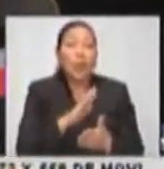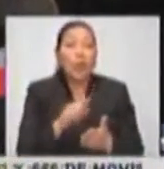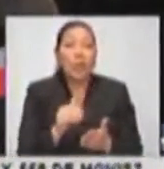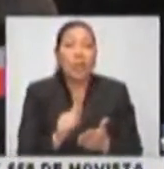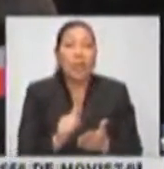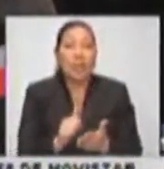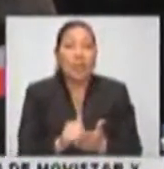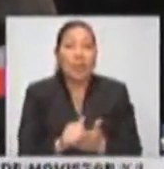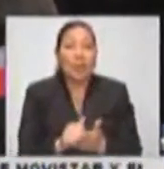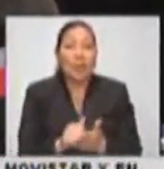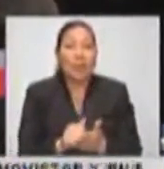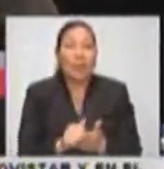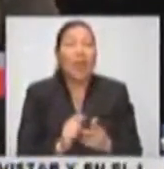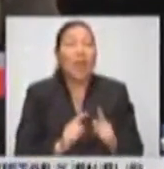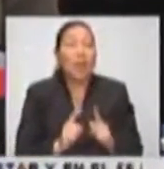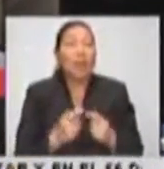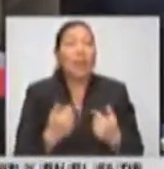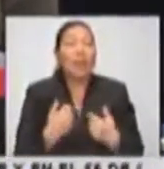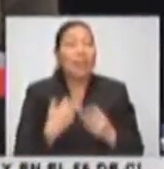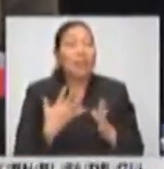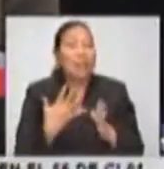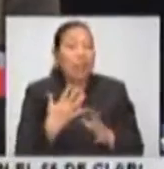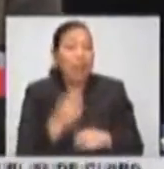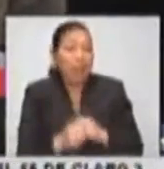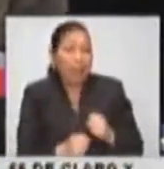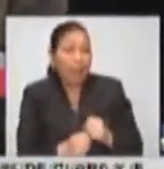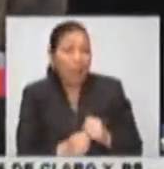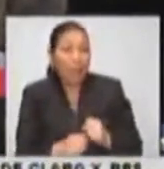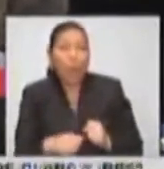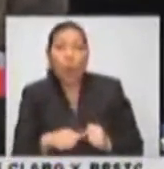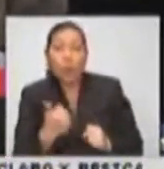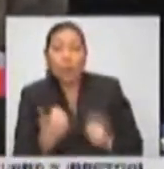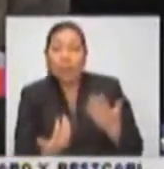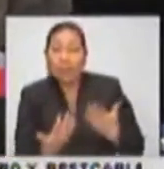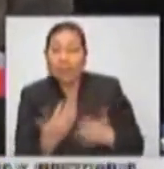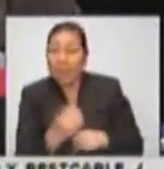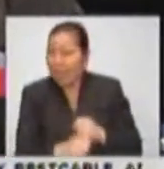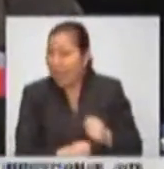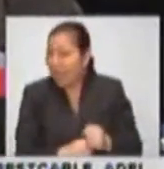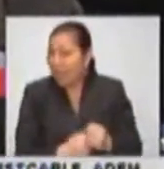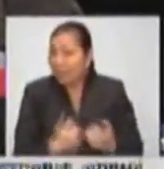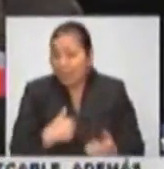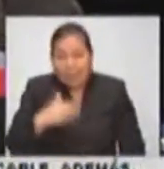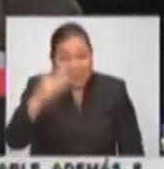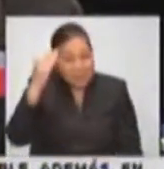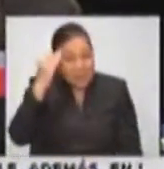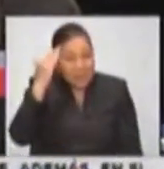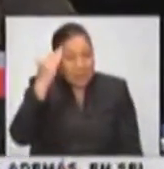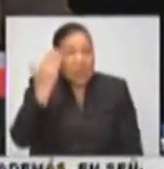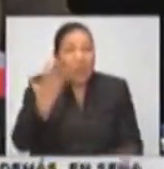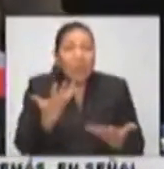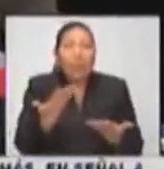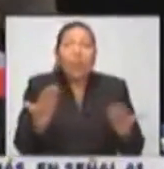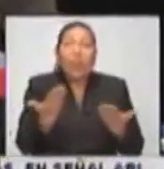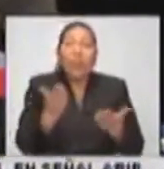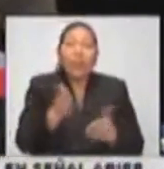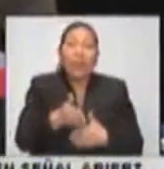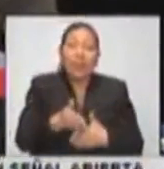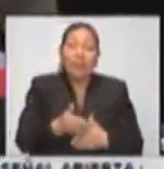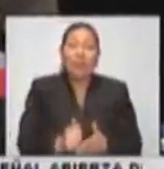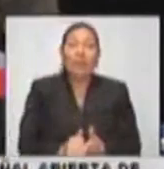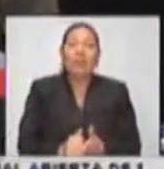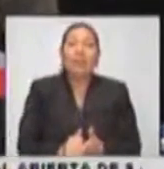territorio? En algunos casos va a tomar 10 años, en otros casos 15 años, pero no importa. O sea, sabemos, eso es saber a dónde queremos